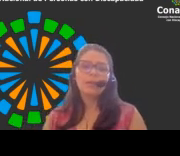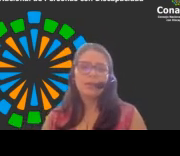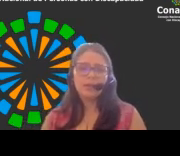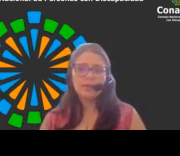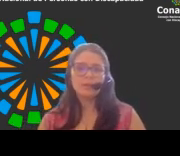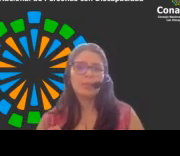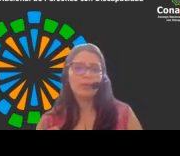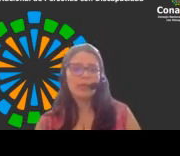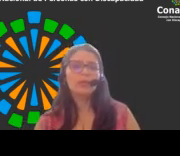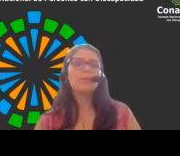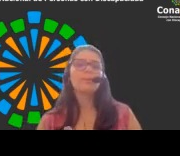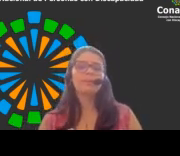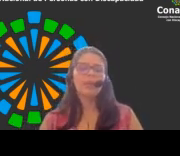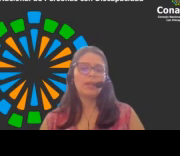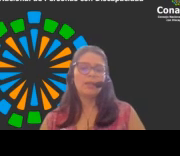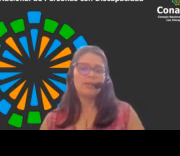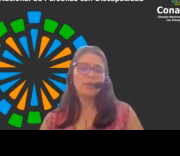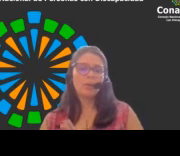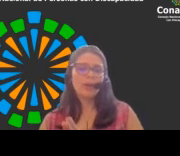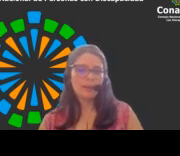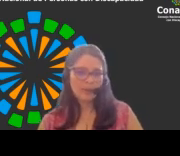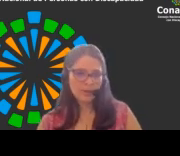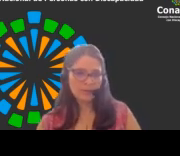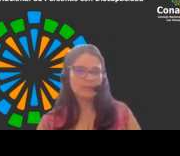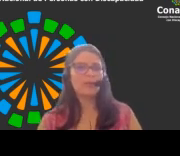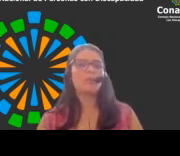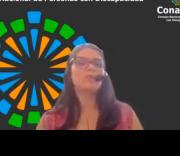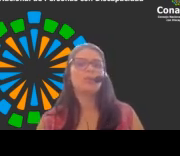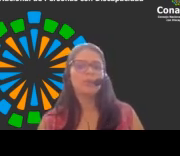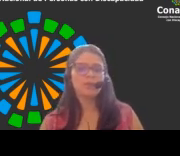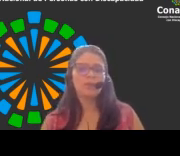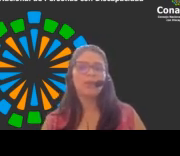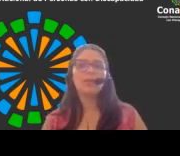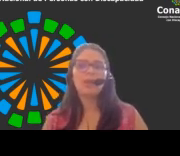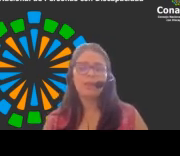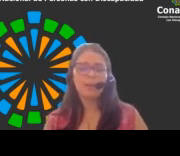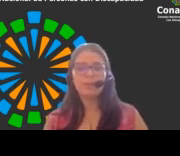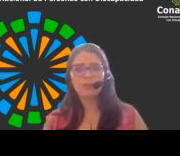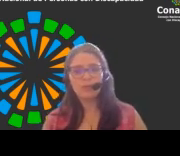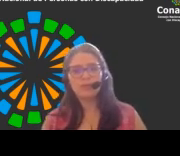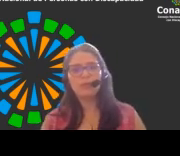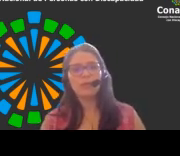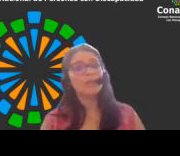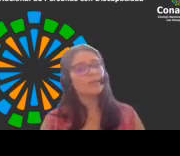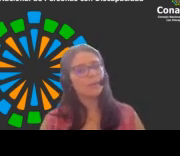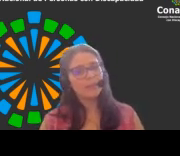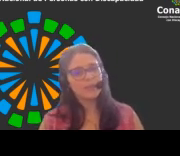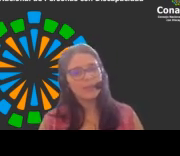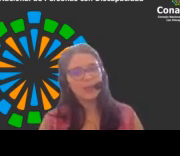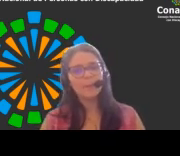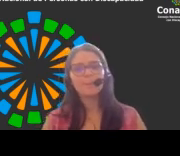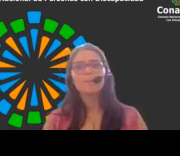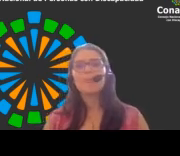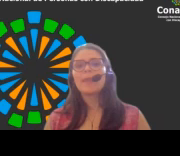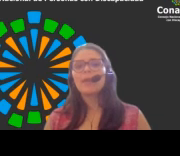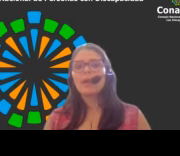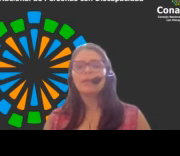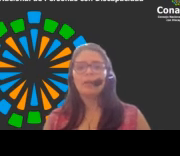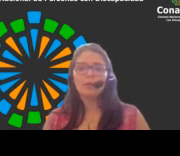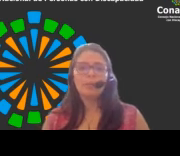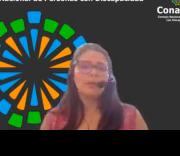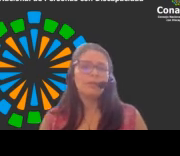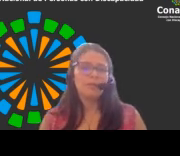quería comentarles un poquito que es el conabdis el Consejo Nacional de personas con discapacidad